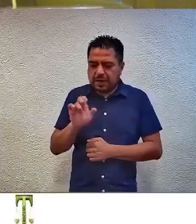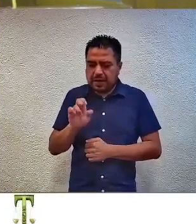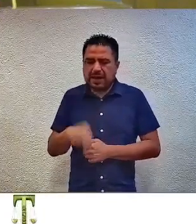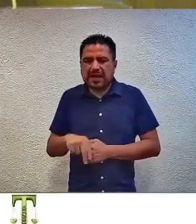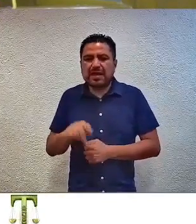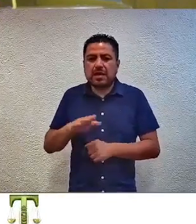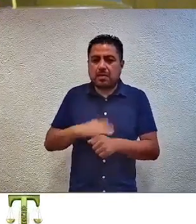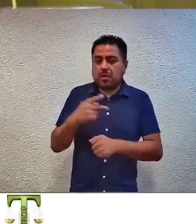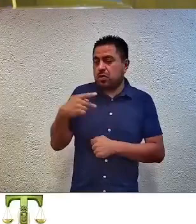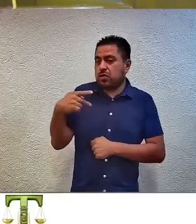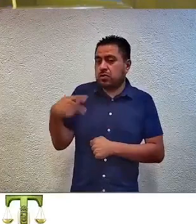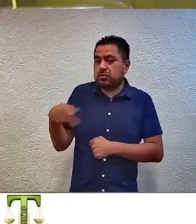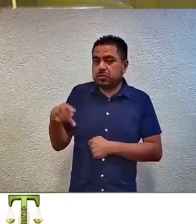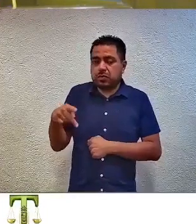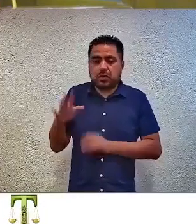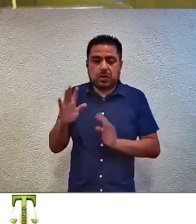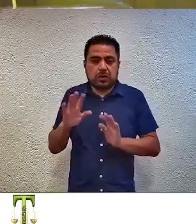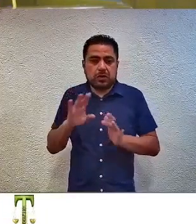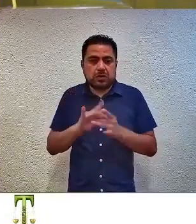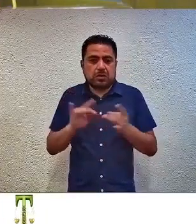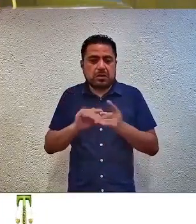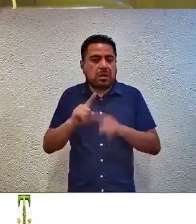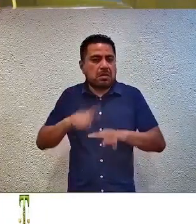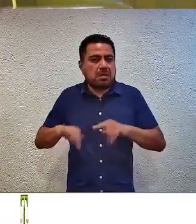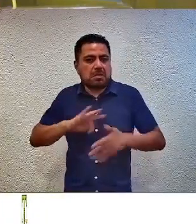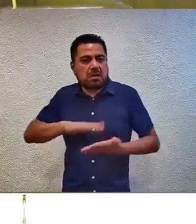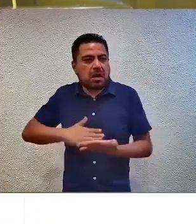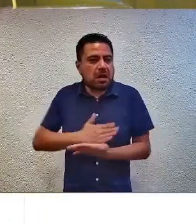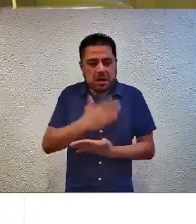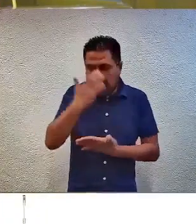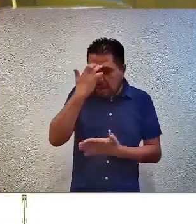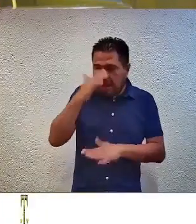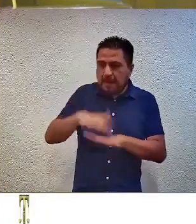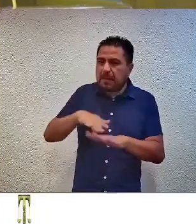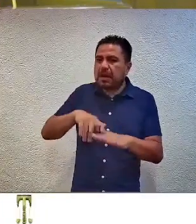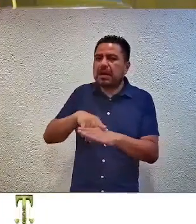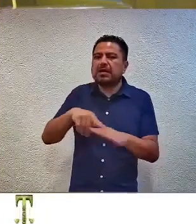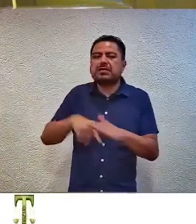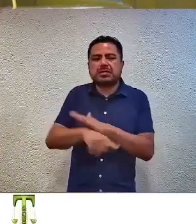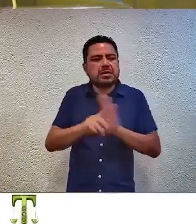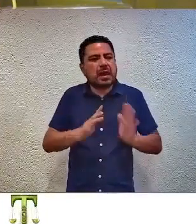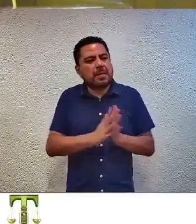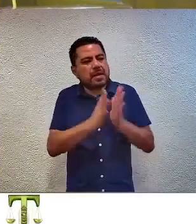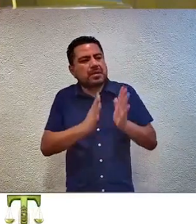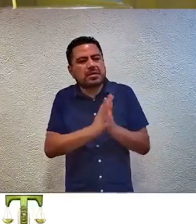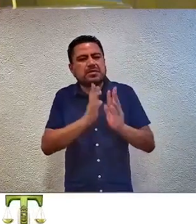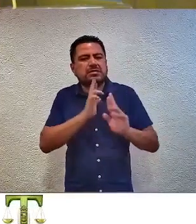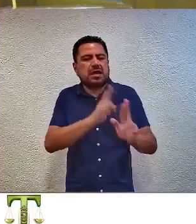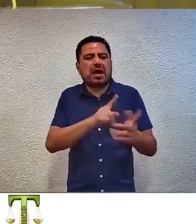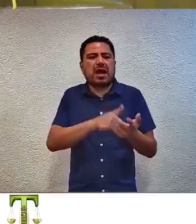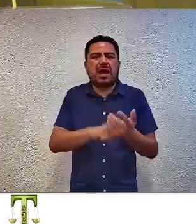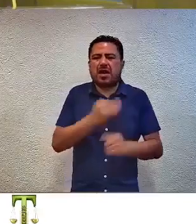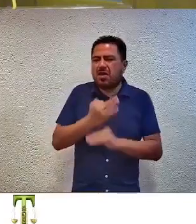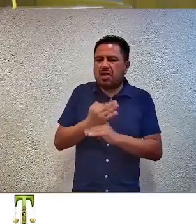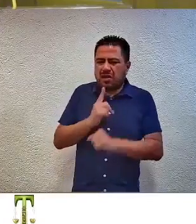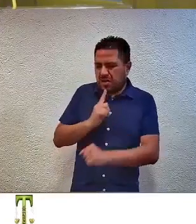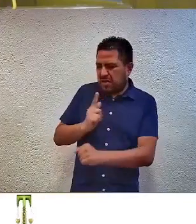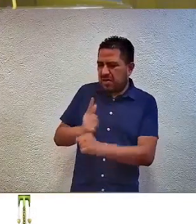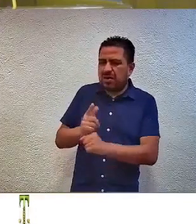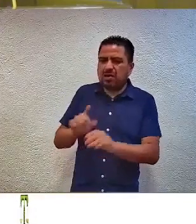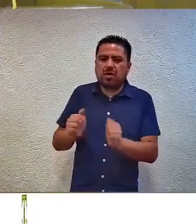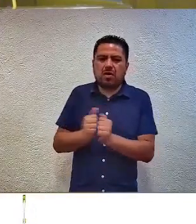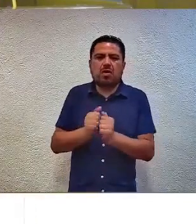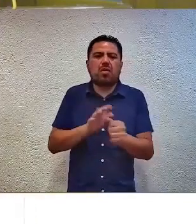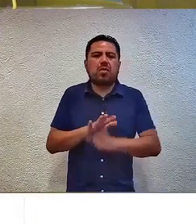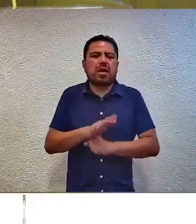porque desde su interpretación se encuentra impedida para conocer y, en su caso, participar en la resolución del asunto que se identifica con el